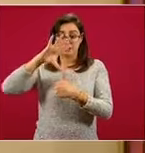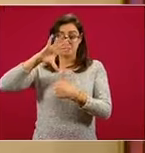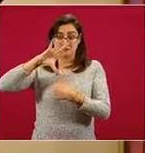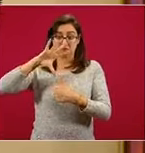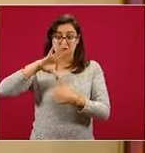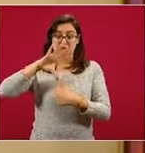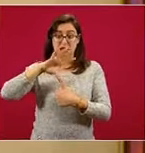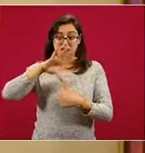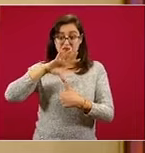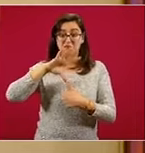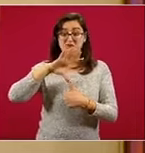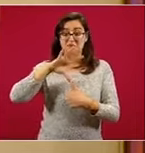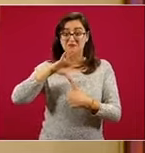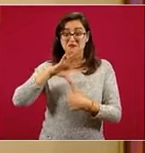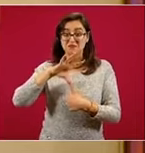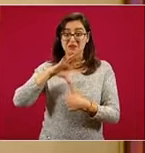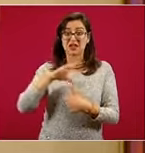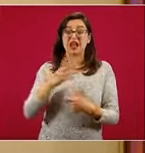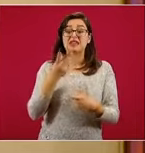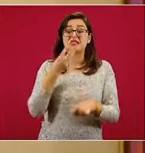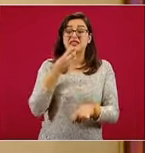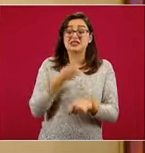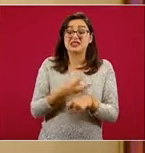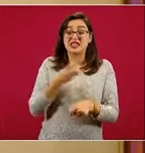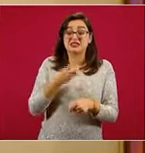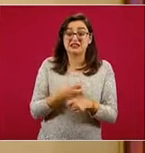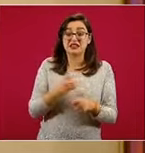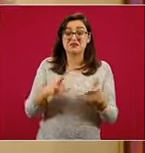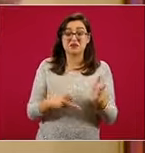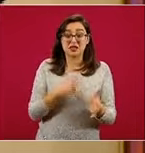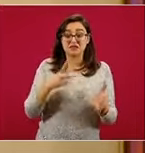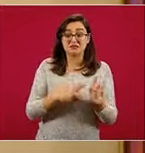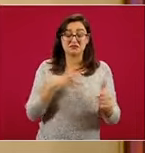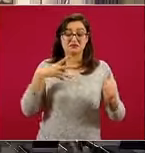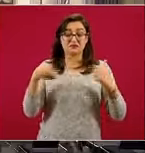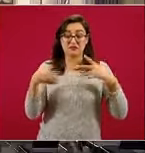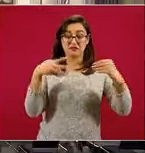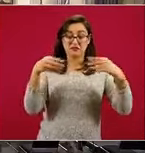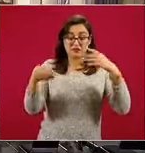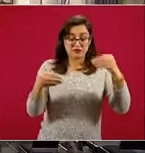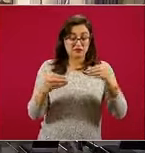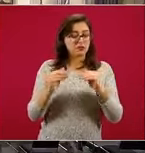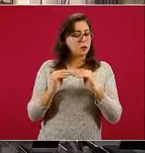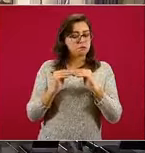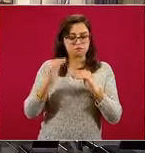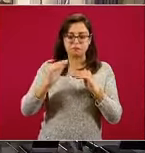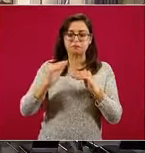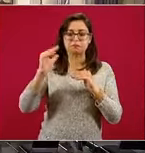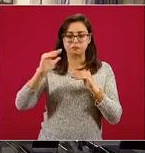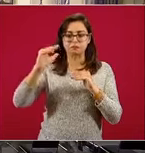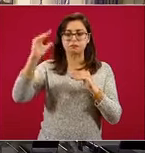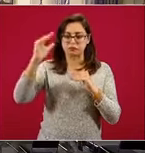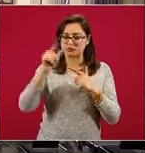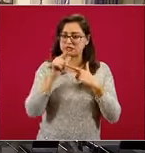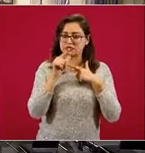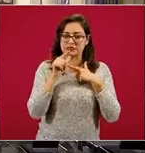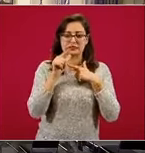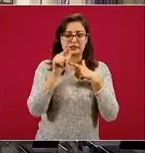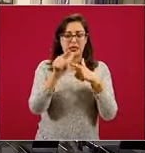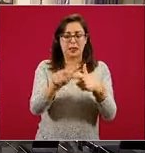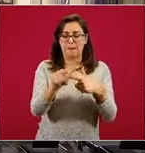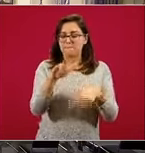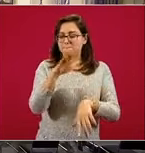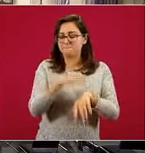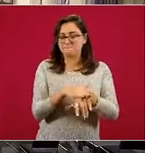su tercera ola o en su tercer acme, mantiene una tendencia ascendente, y el país que